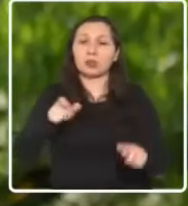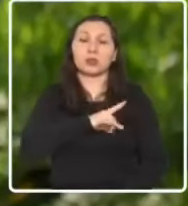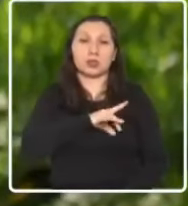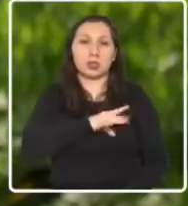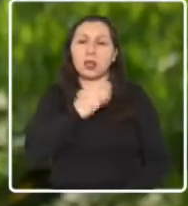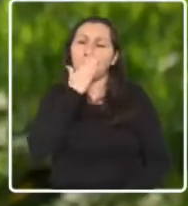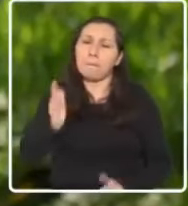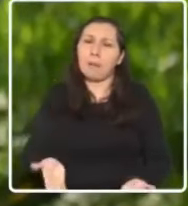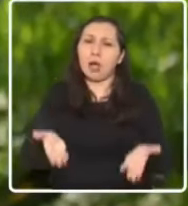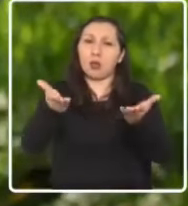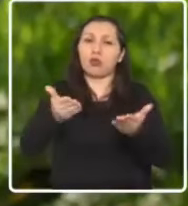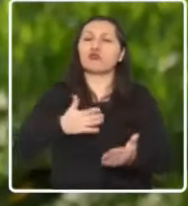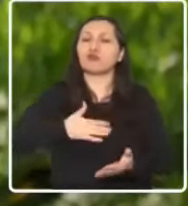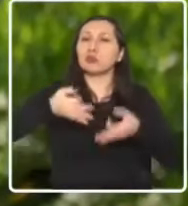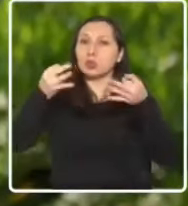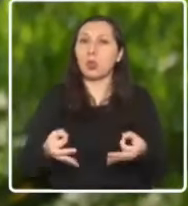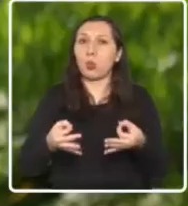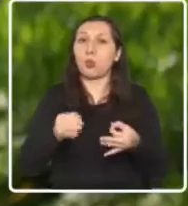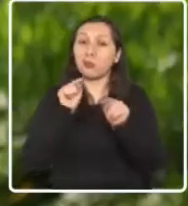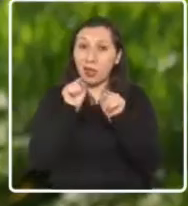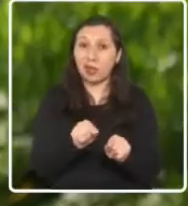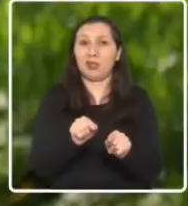mejore. Estoy seguro que esa